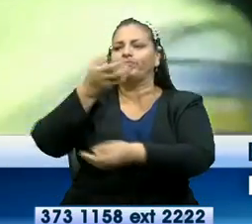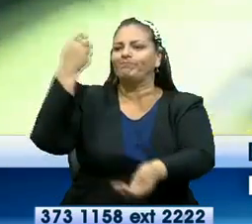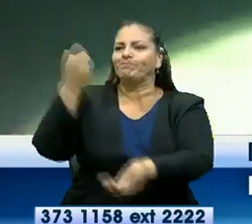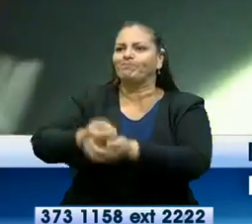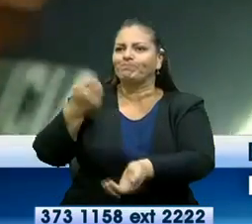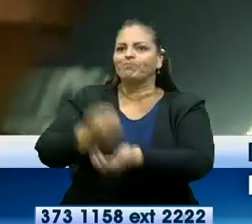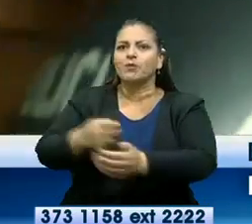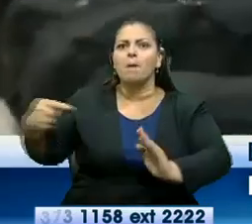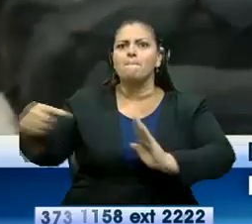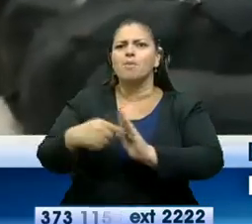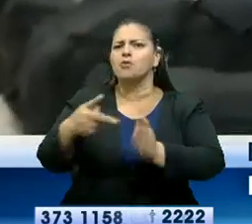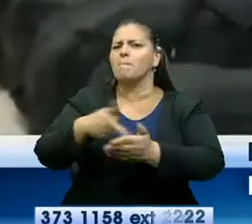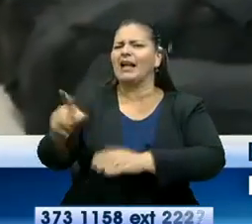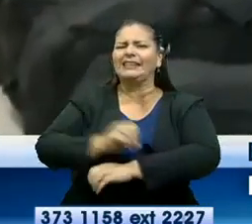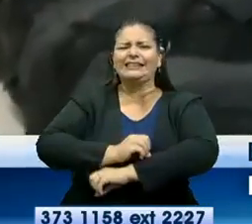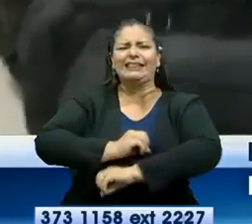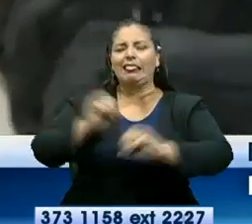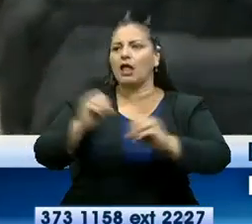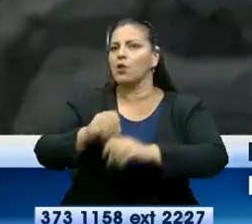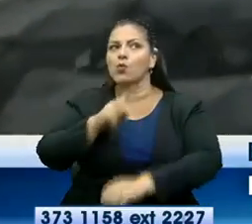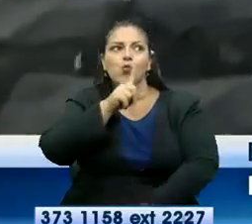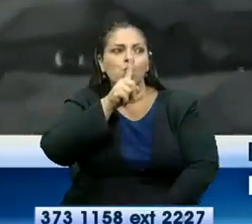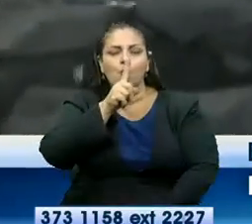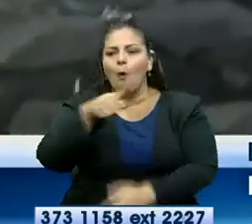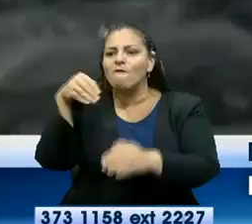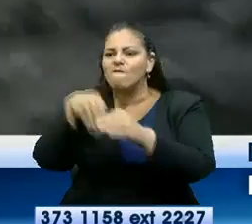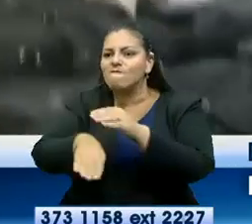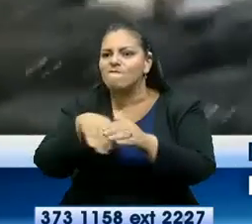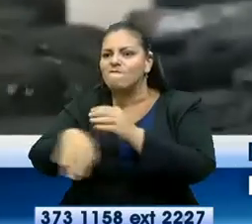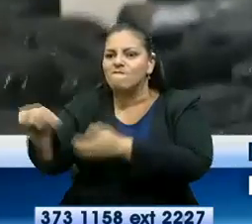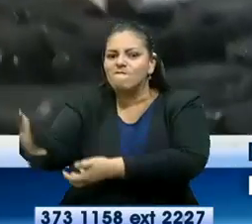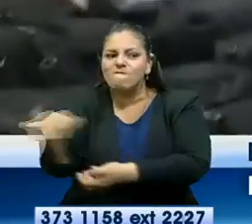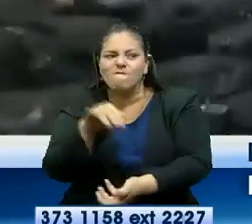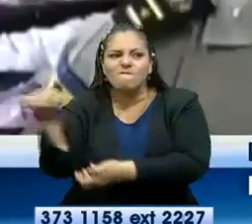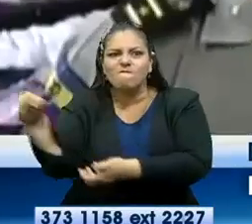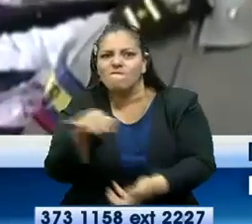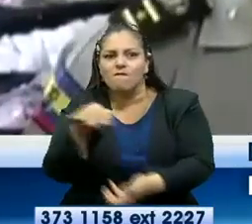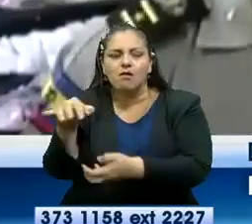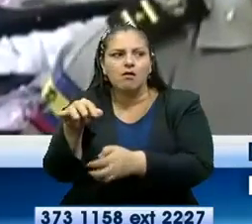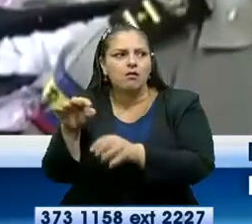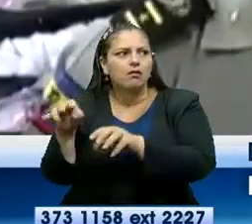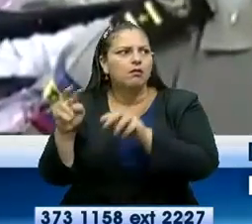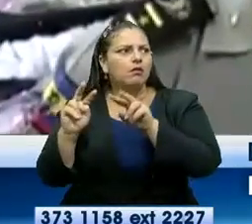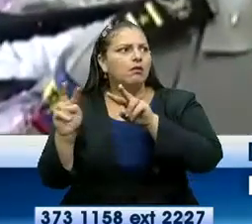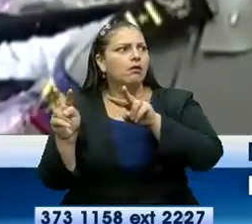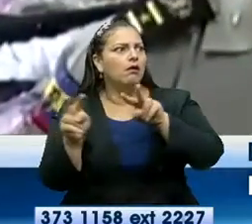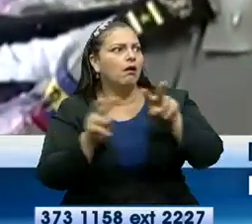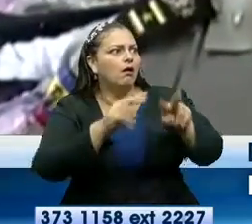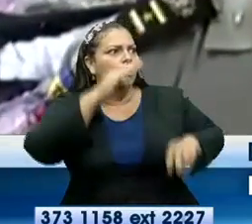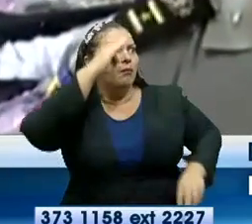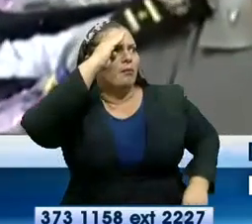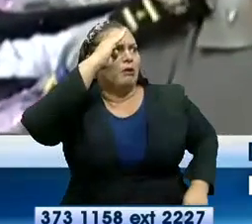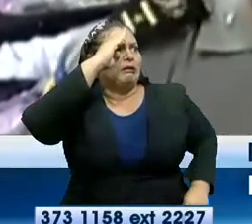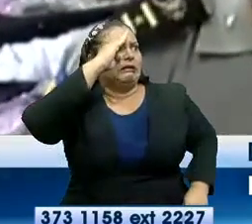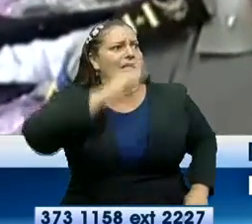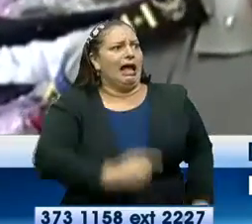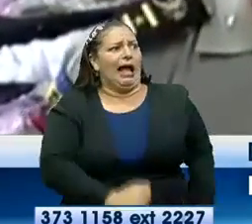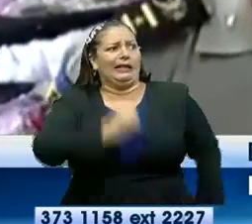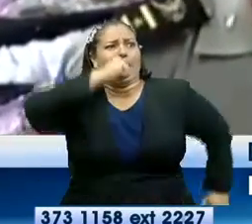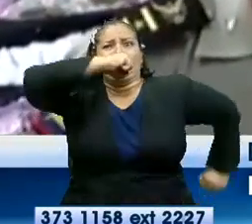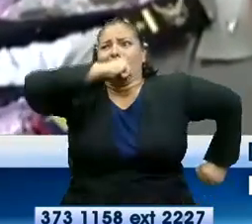el camión estaba repleto con bultos, sacos de yute, maletas y cartones. Que de una forma